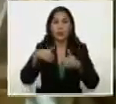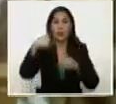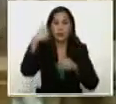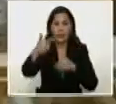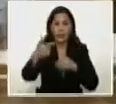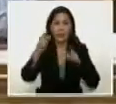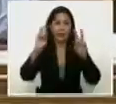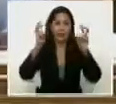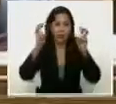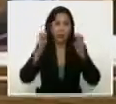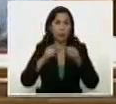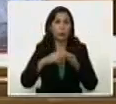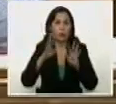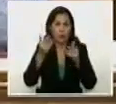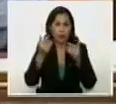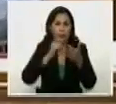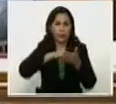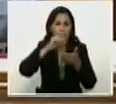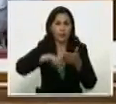al siguiente punto, dame para firmarlo ahí.